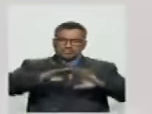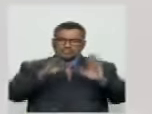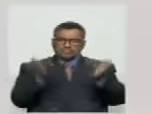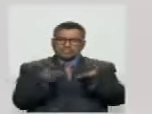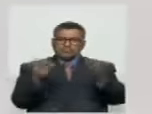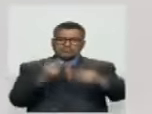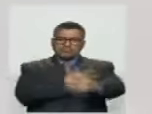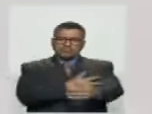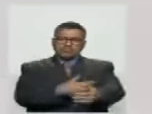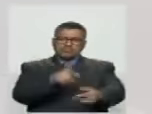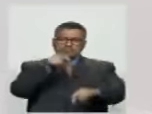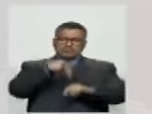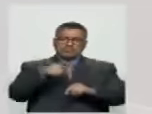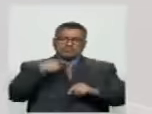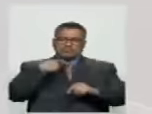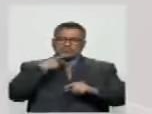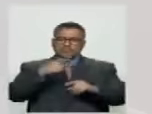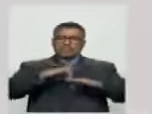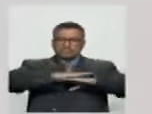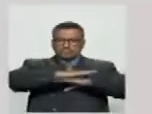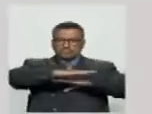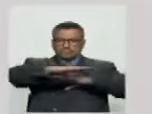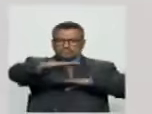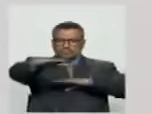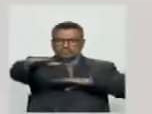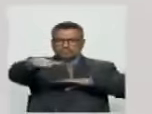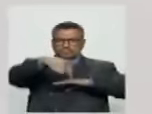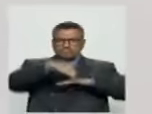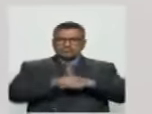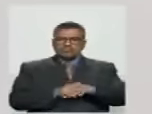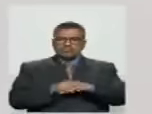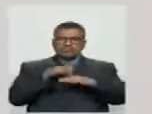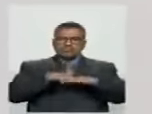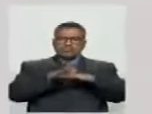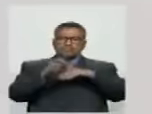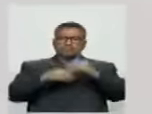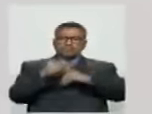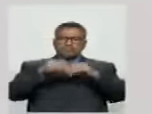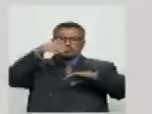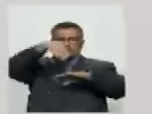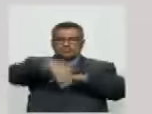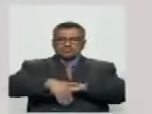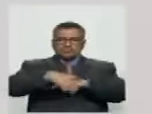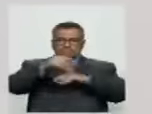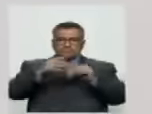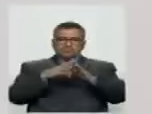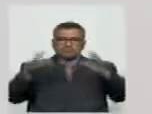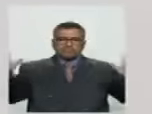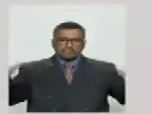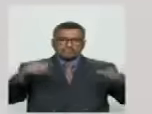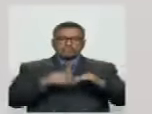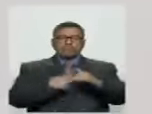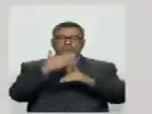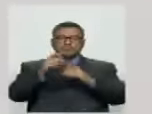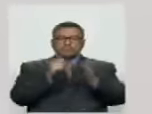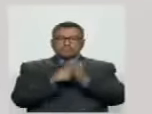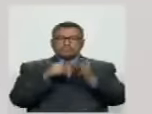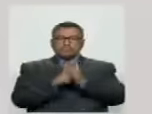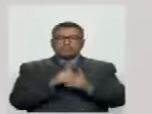Millones. Y te hablan del horizonte y de cómo caerían y de un muro gigantesco que hay en un